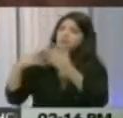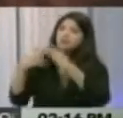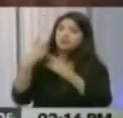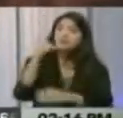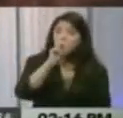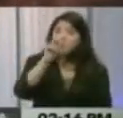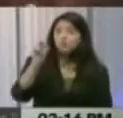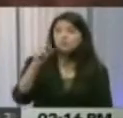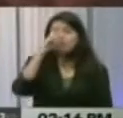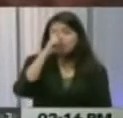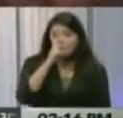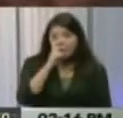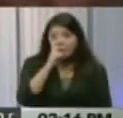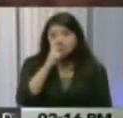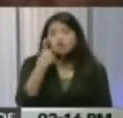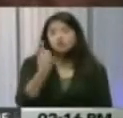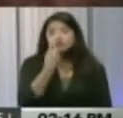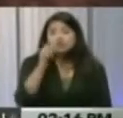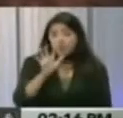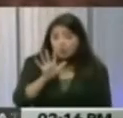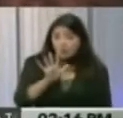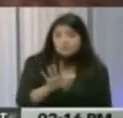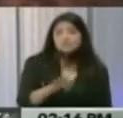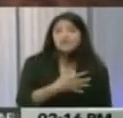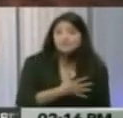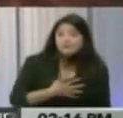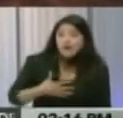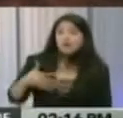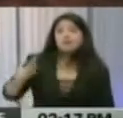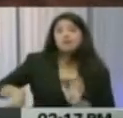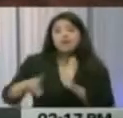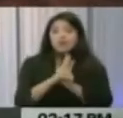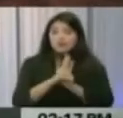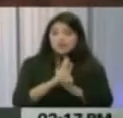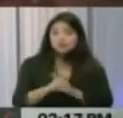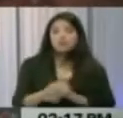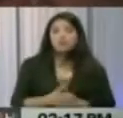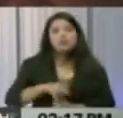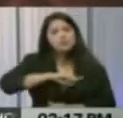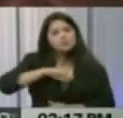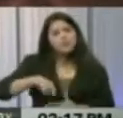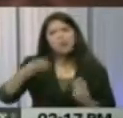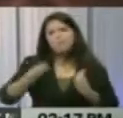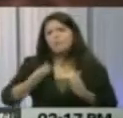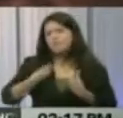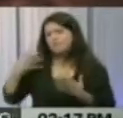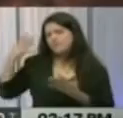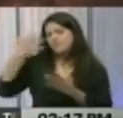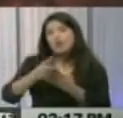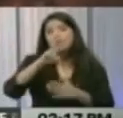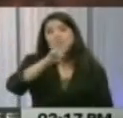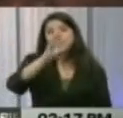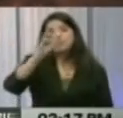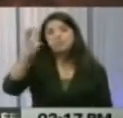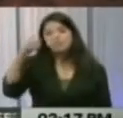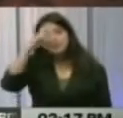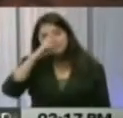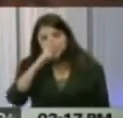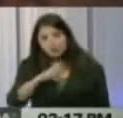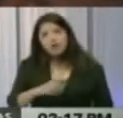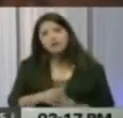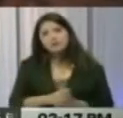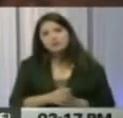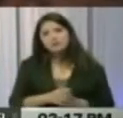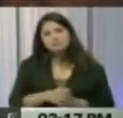años y que solo por eso, solo por ese deseo y ese derecho, hemos vivido durante más de 200 años el asedio